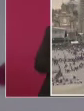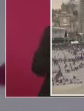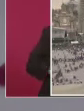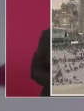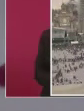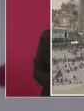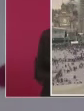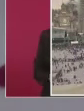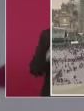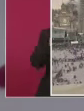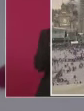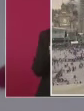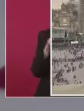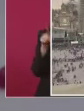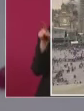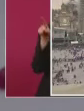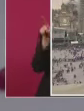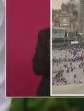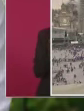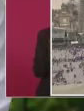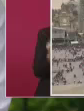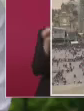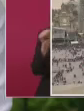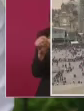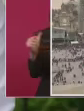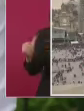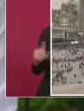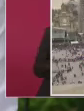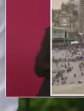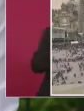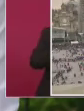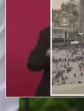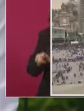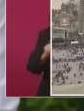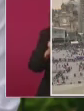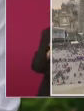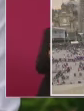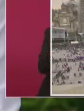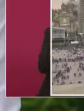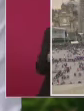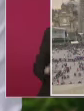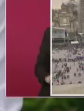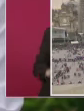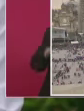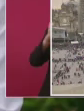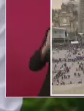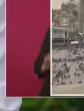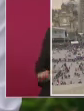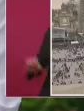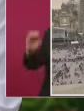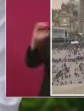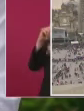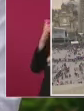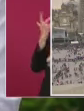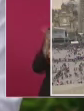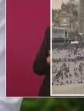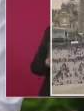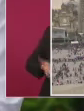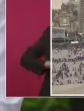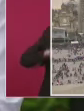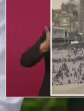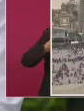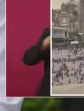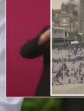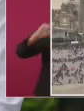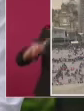Eso lo que decía López Obrador. Un mensaje que solamente nos deja como nota, me parece, el tema del humanismo y